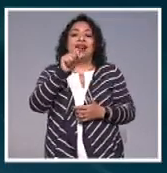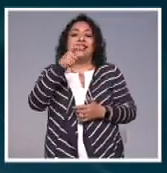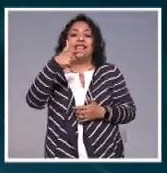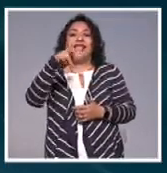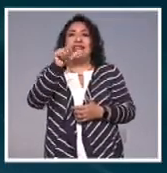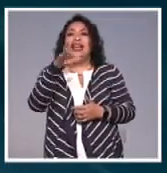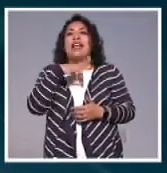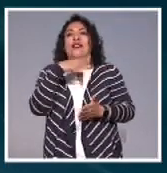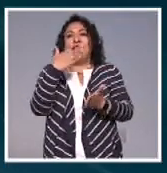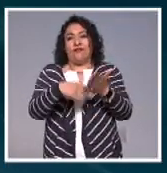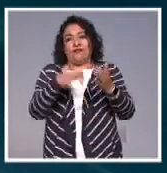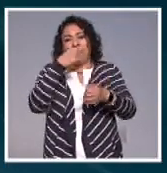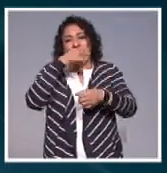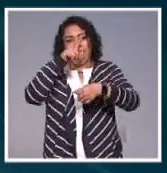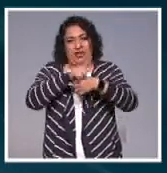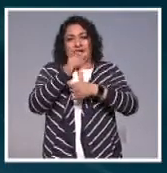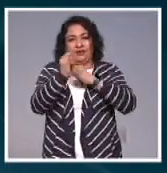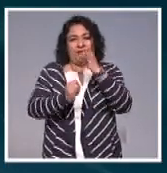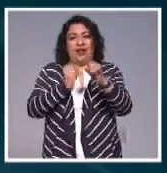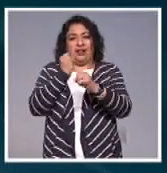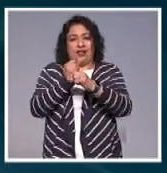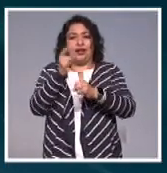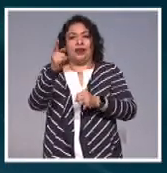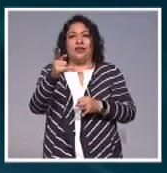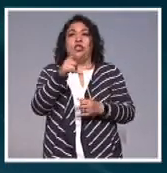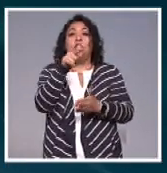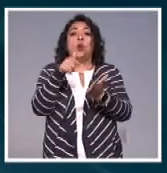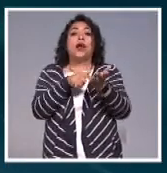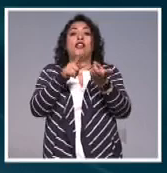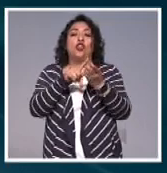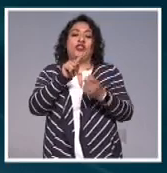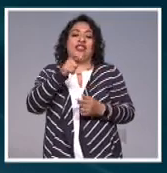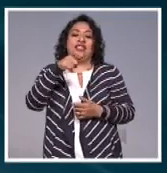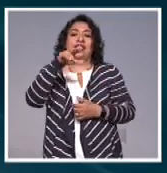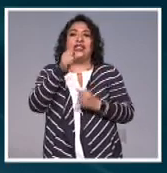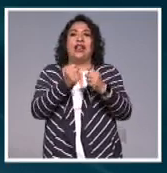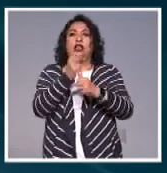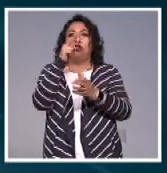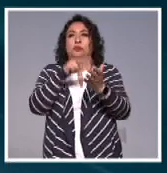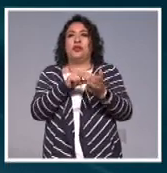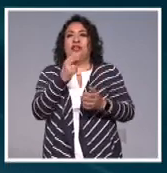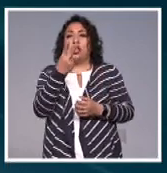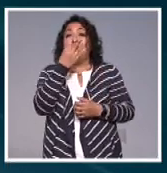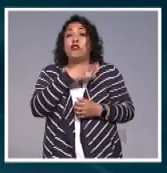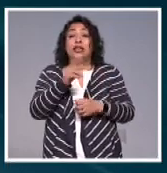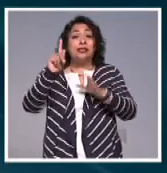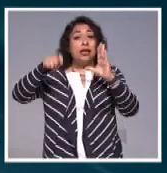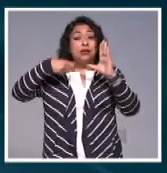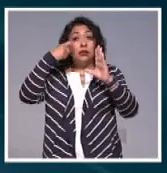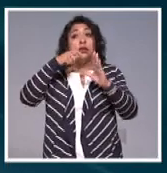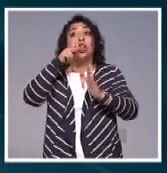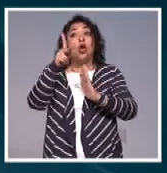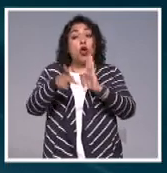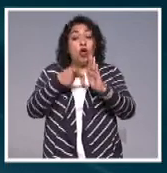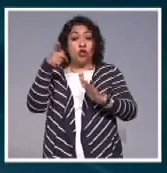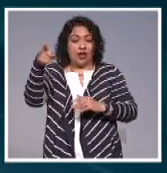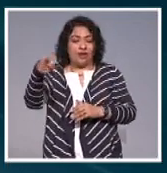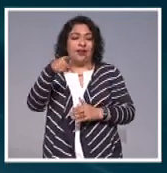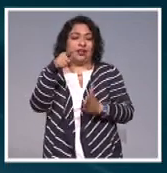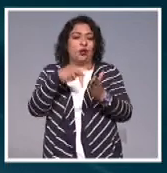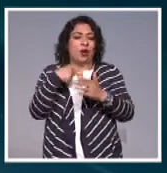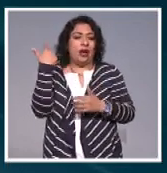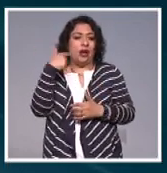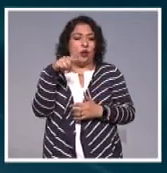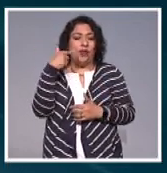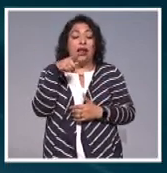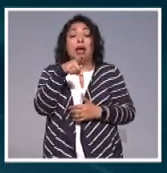inicie la sexta edición del Festival Internacional precisamente de Tequila. Este 2022 la fiesta cinematográfica regresa al territorio agavero y parte